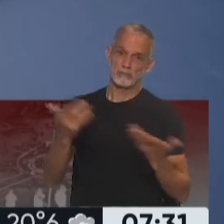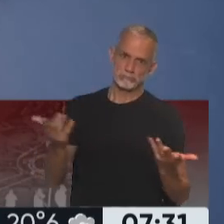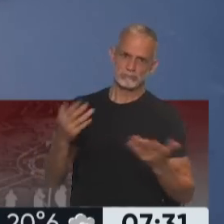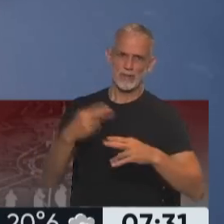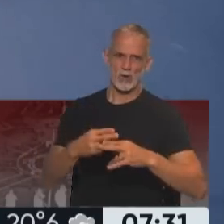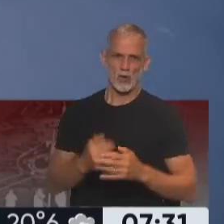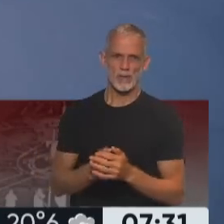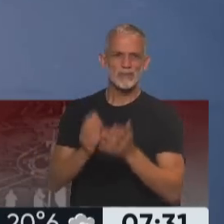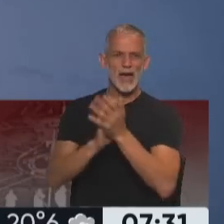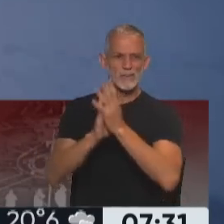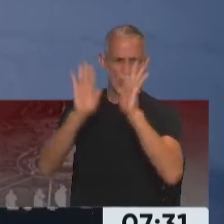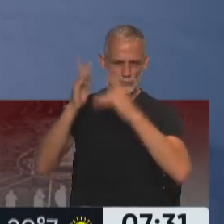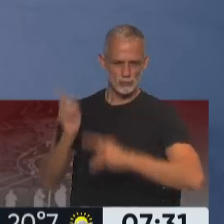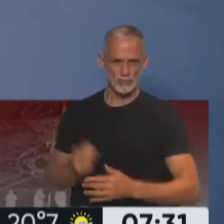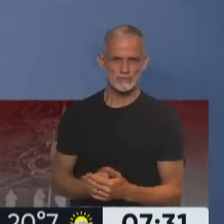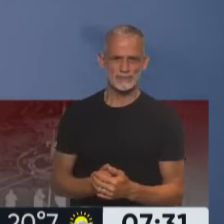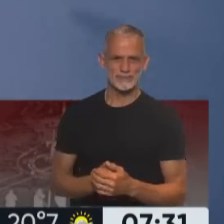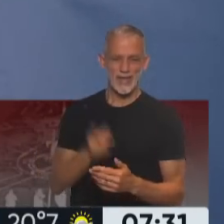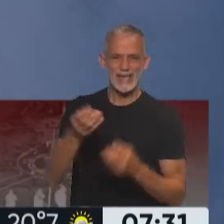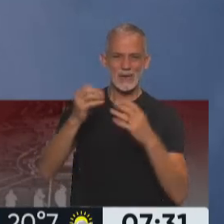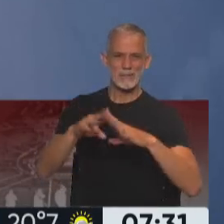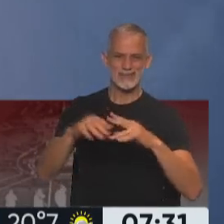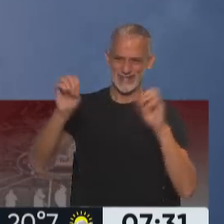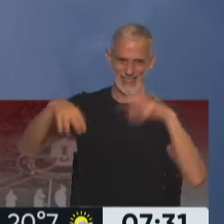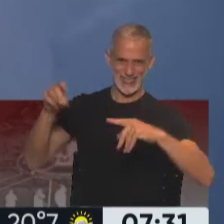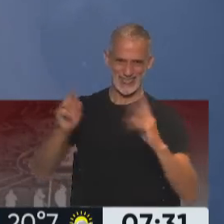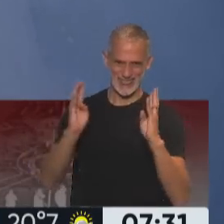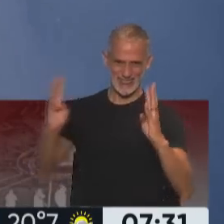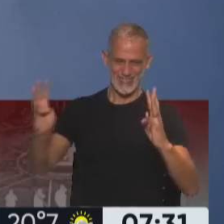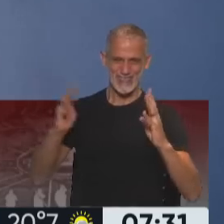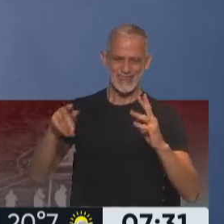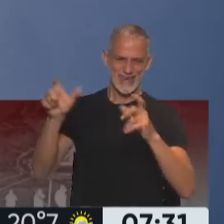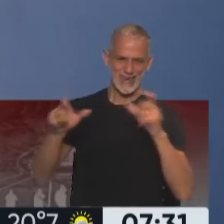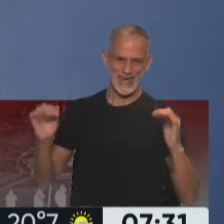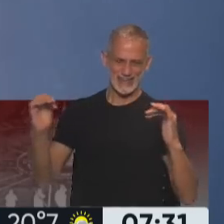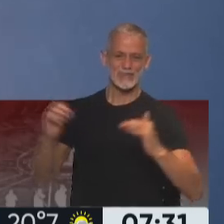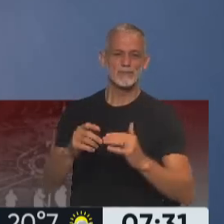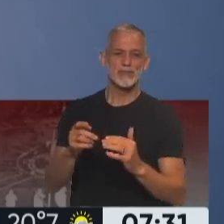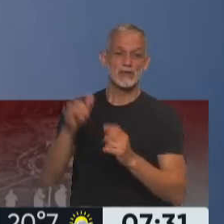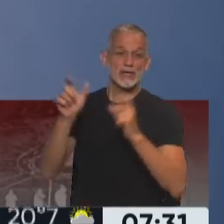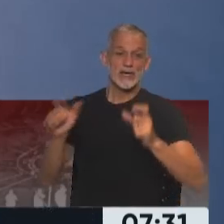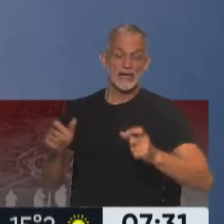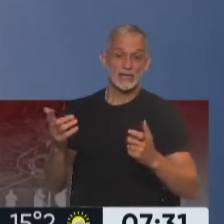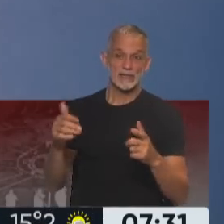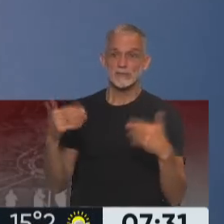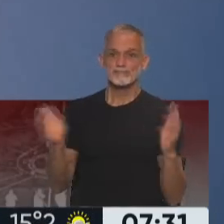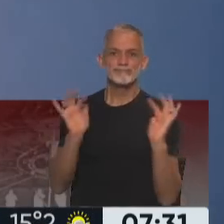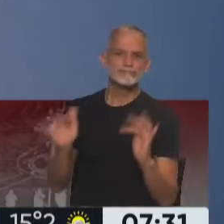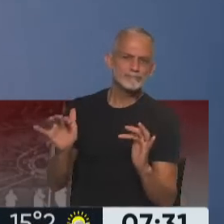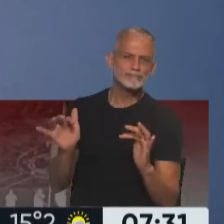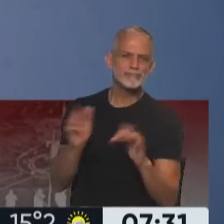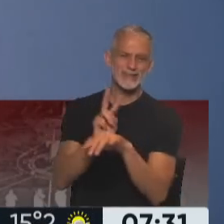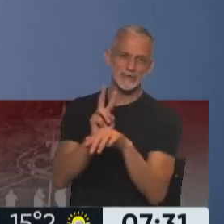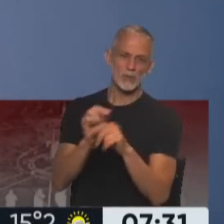los aplausos. Ahí estamos viendo. Ahí se ve la gente, ahí Claro, comienza a haber gente. Que recién escuchamos son, bueno, muchos fieles que están congregados, seguridad de